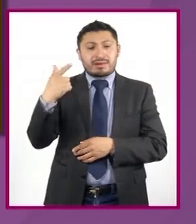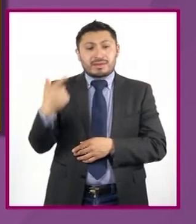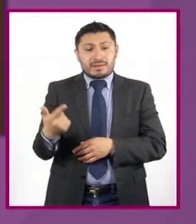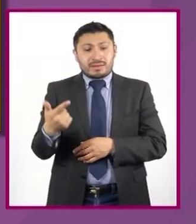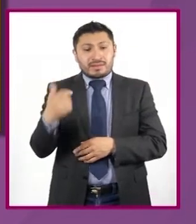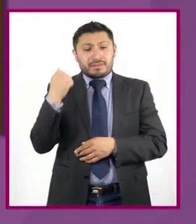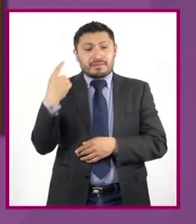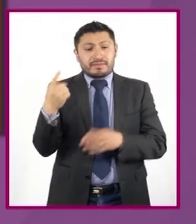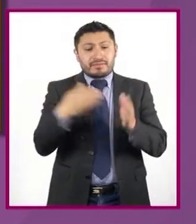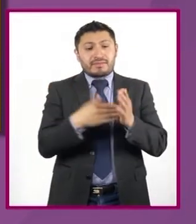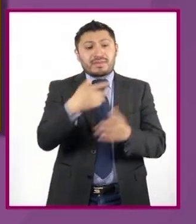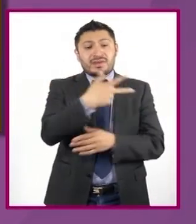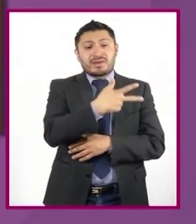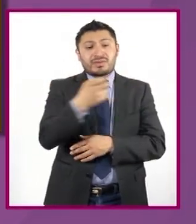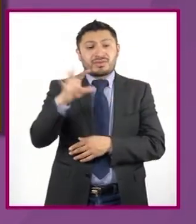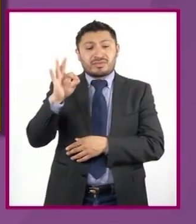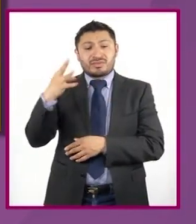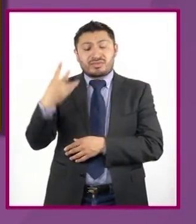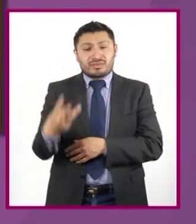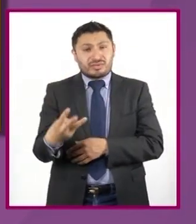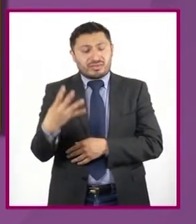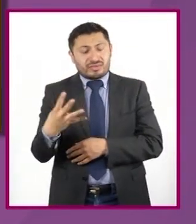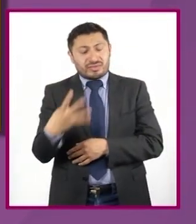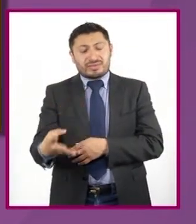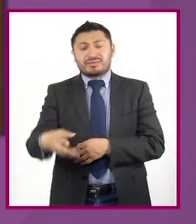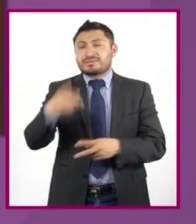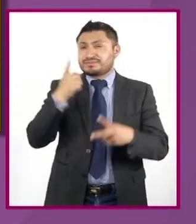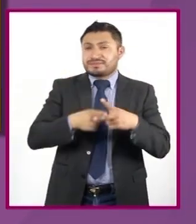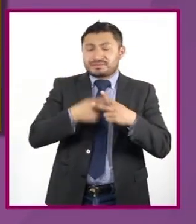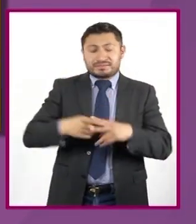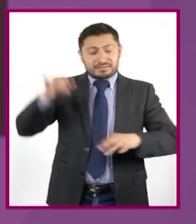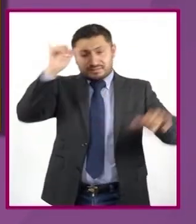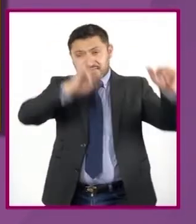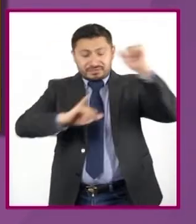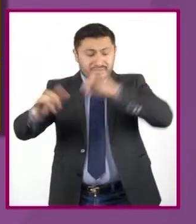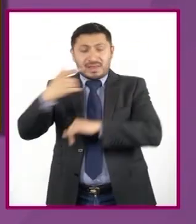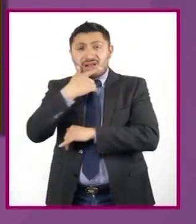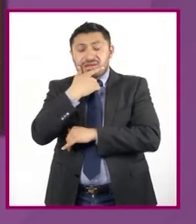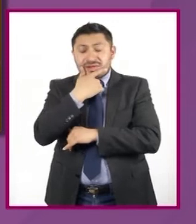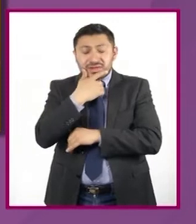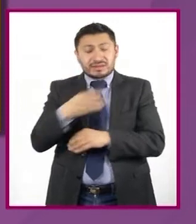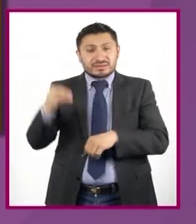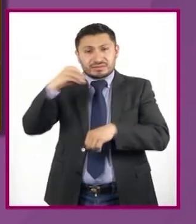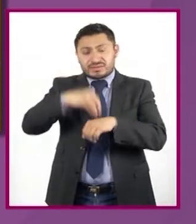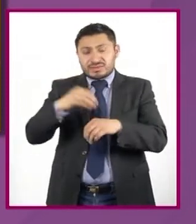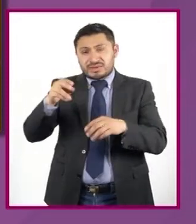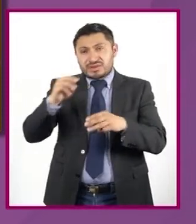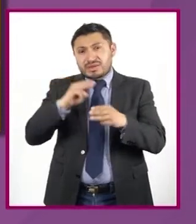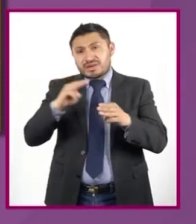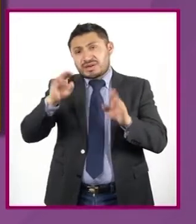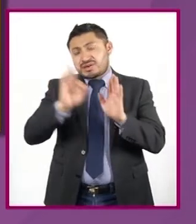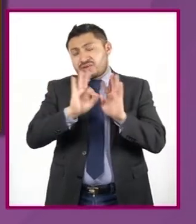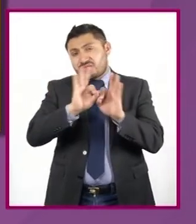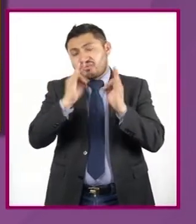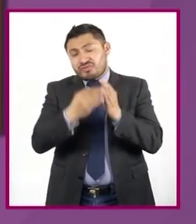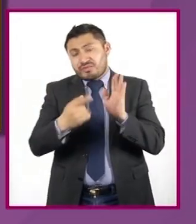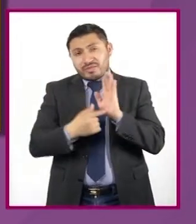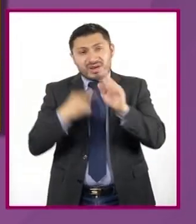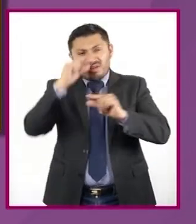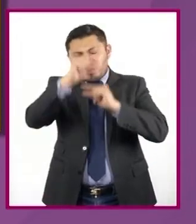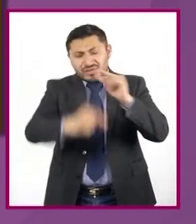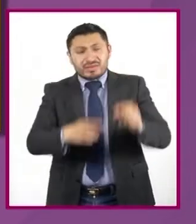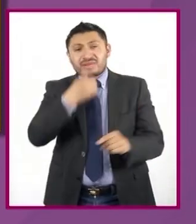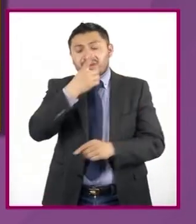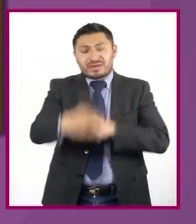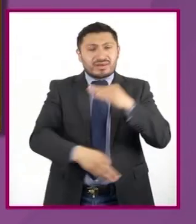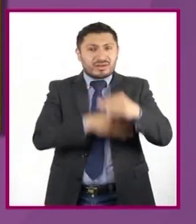y químico británico, quien estableció los principios fundamentales del modelo atómico, pues afirmó que toda la materia está formada